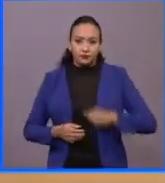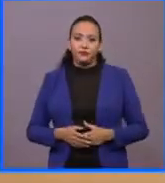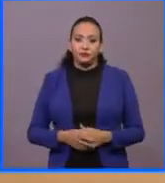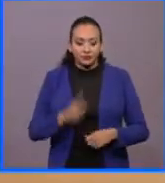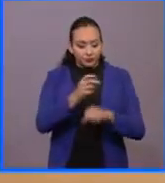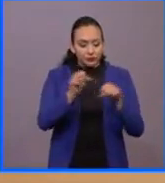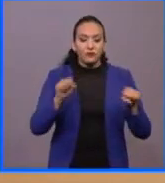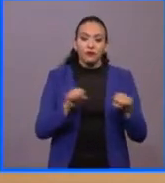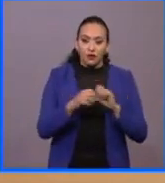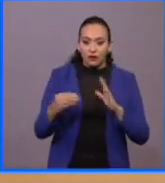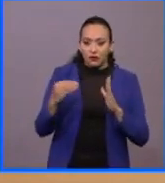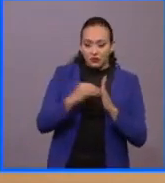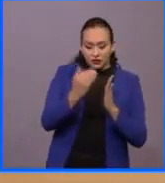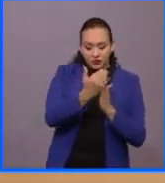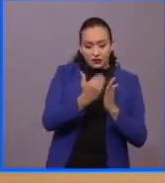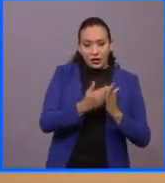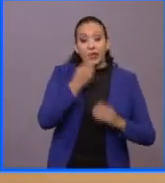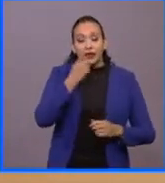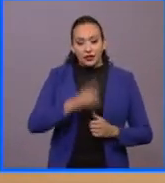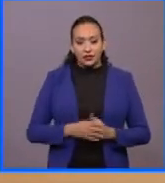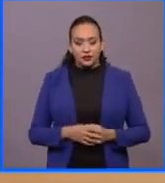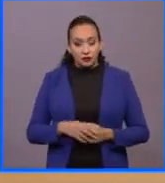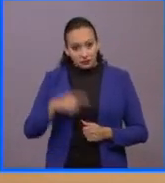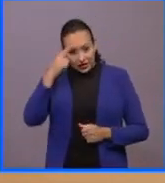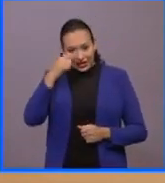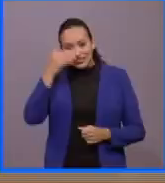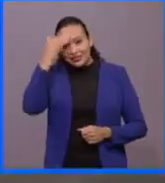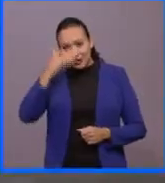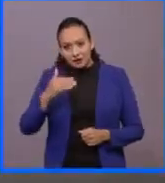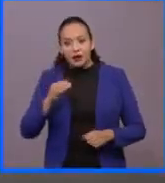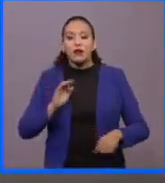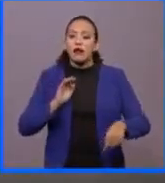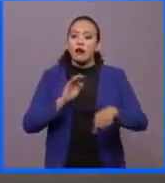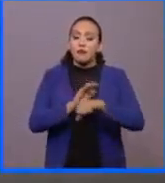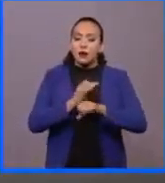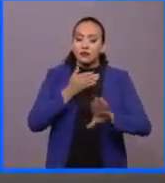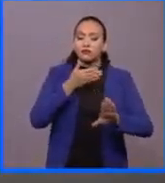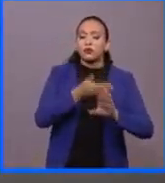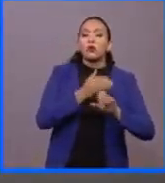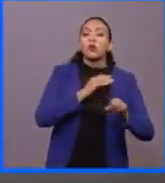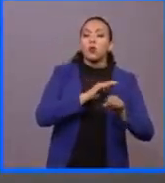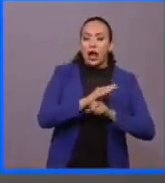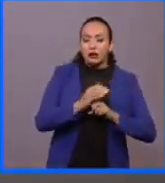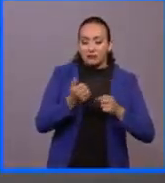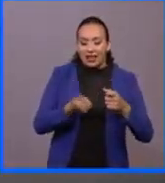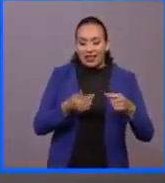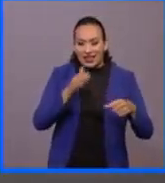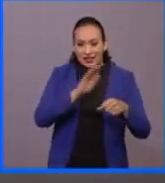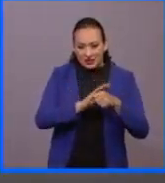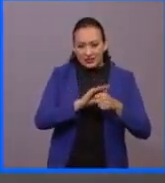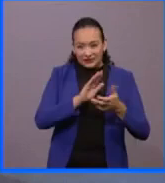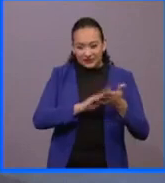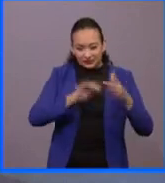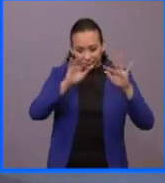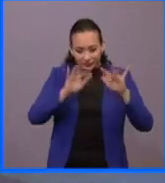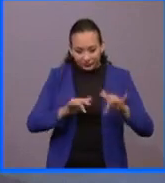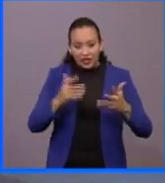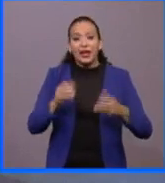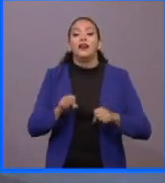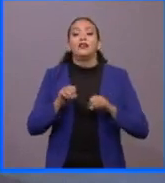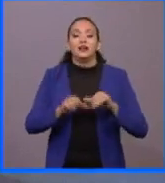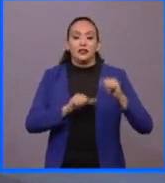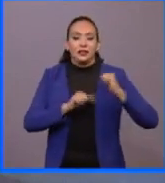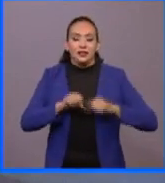La segunda sala estableció que la competencia para conocer del amparo indirecto contra los acuerdos administrativos emitidos por la Secretaría